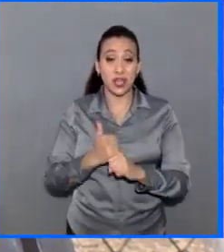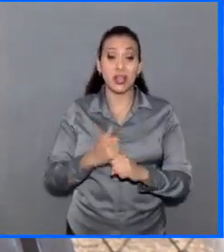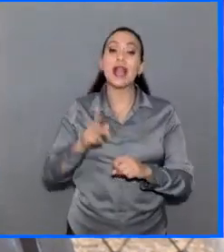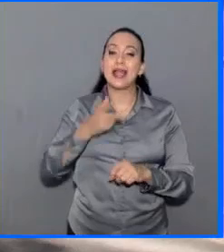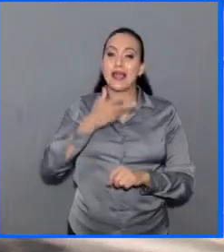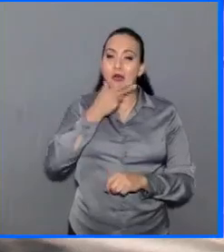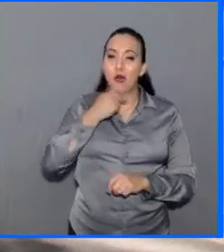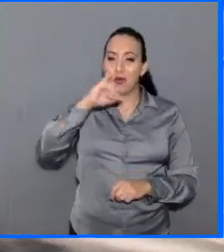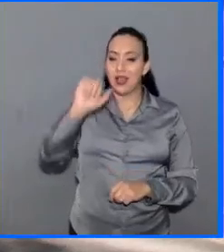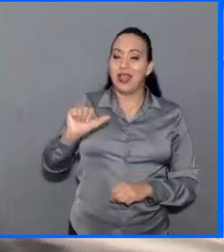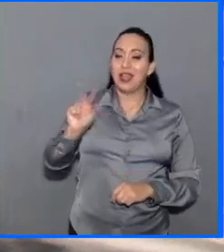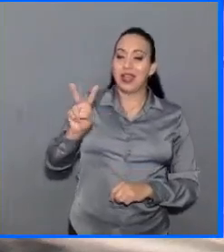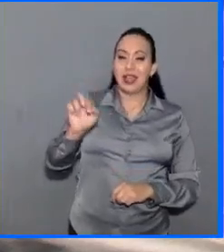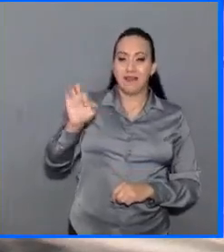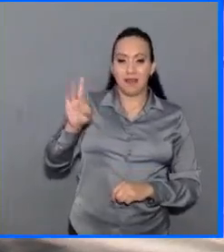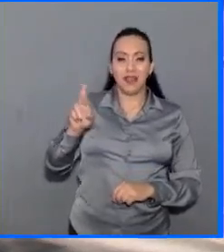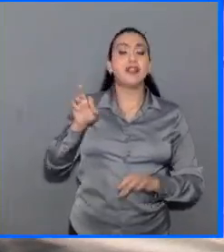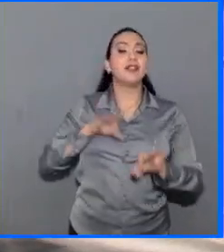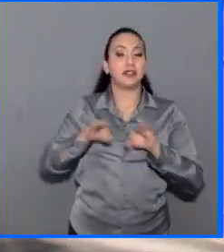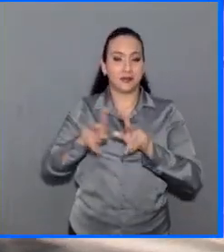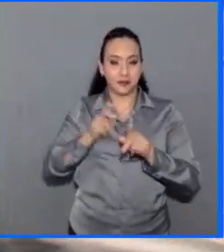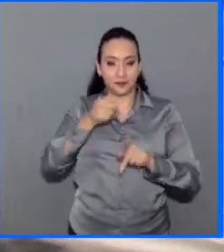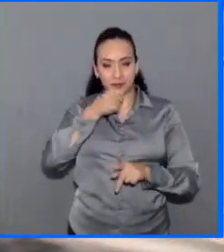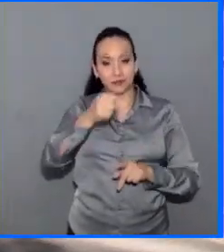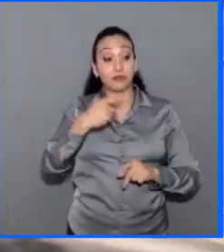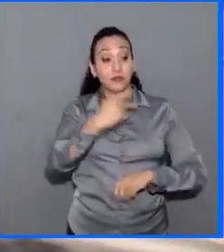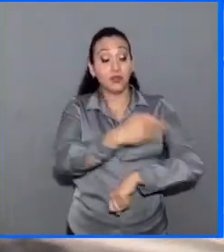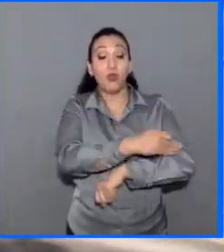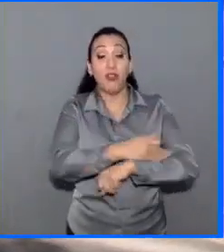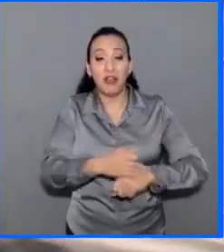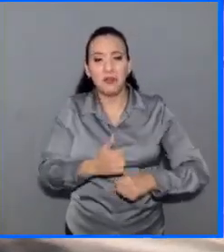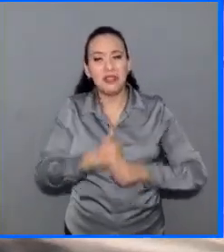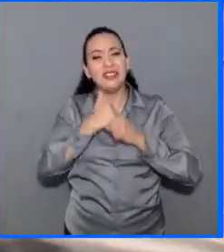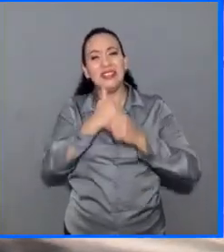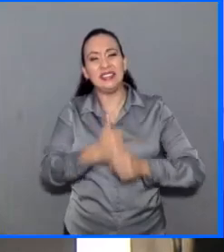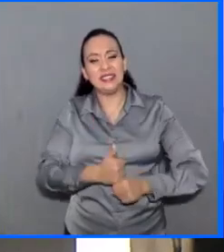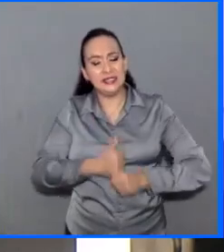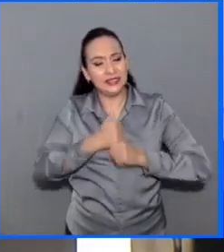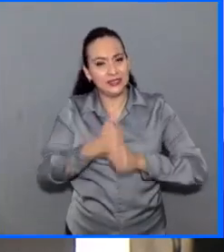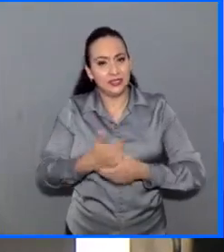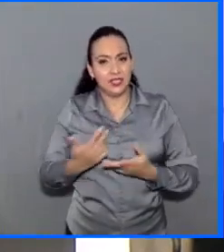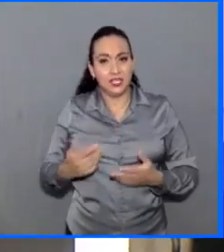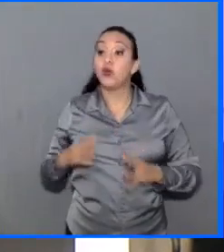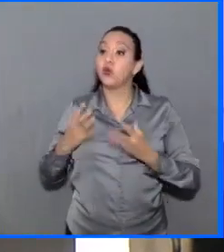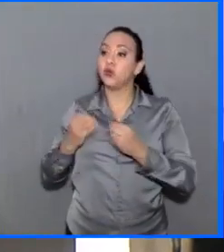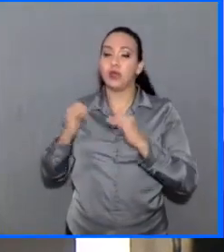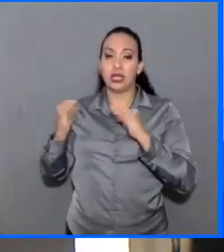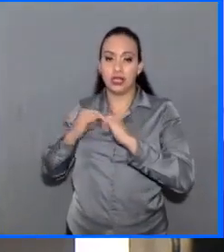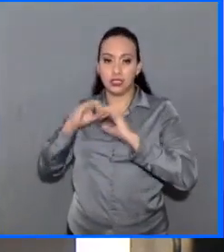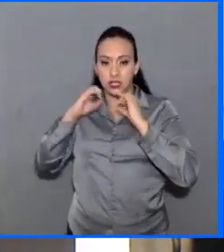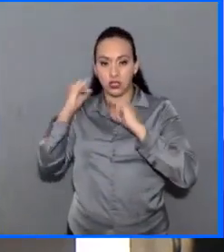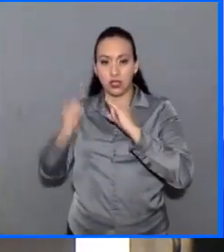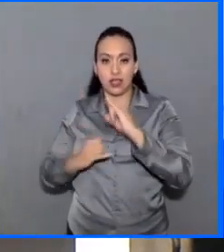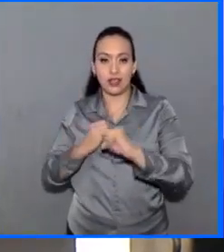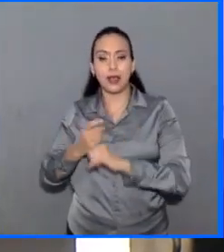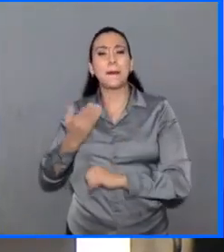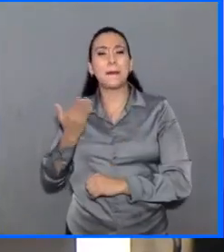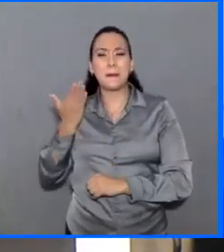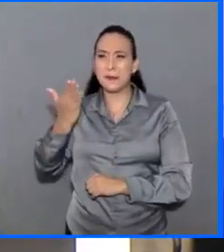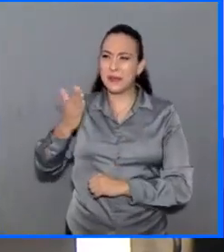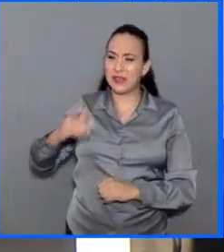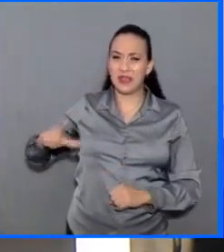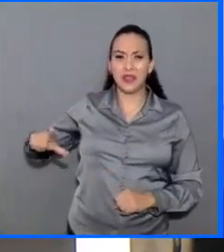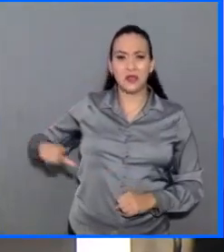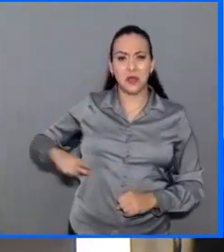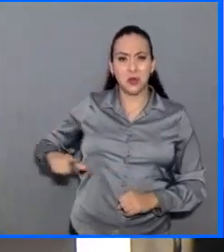Valdés Cárdenas, su familia y organizaciones civiles, nacionales e internacionales, exigieron a las autoridades agilizar el proceso